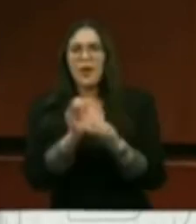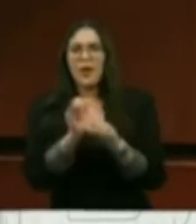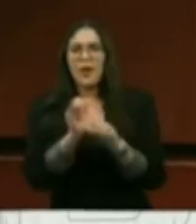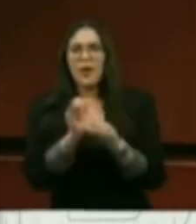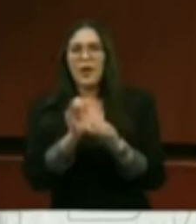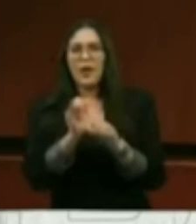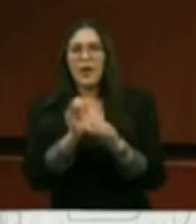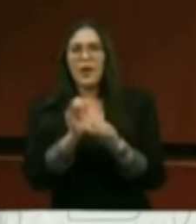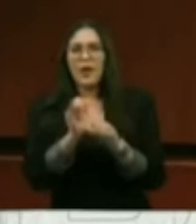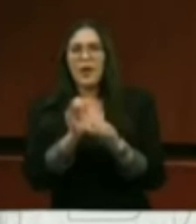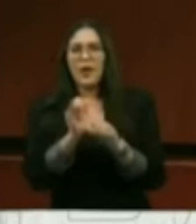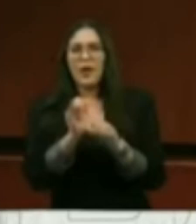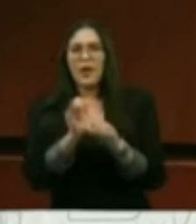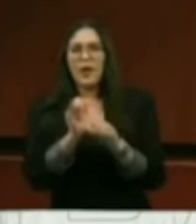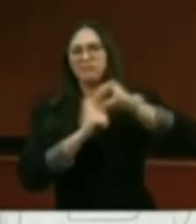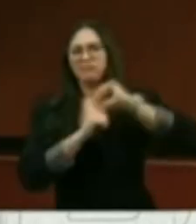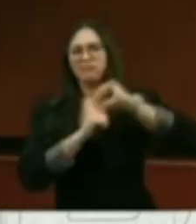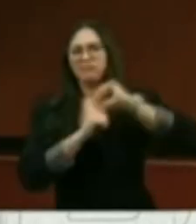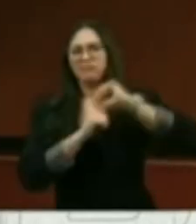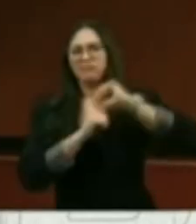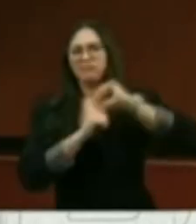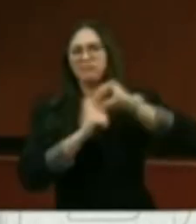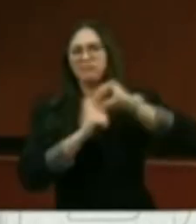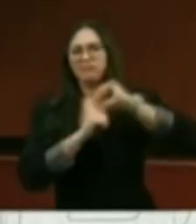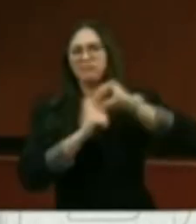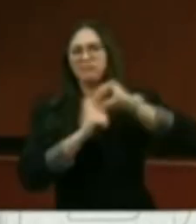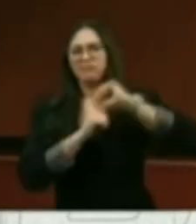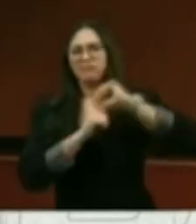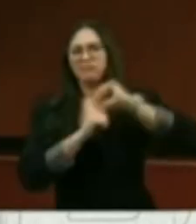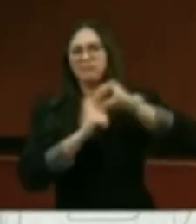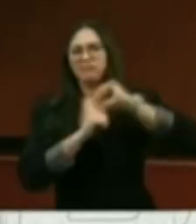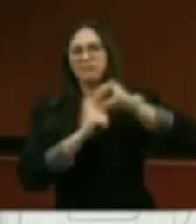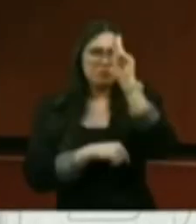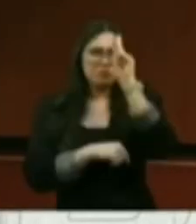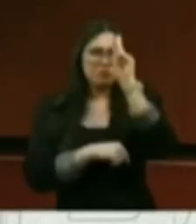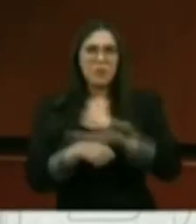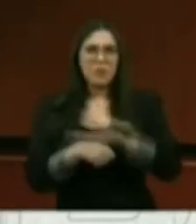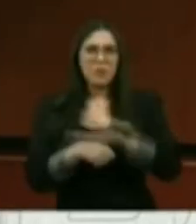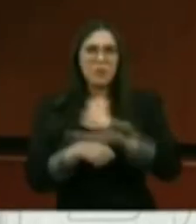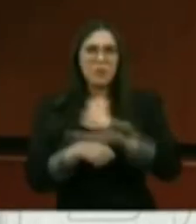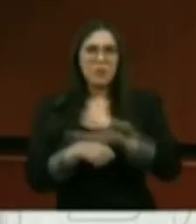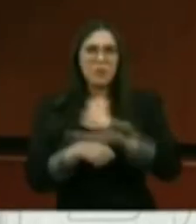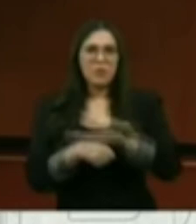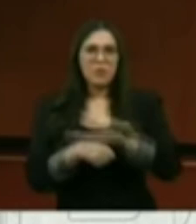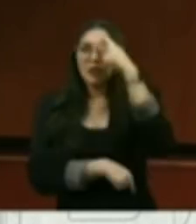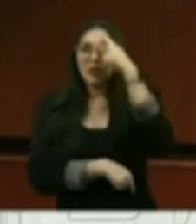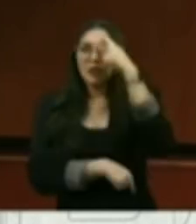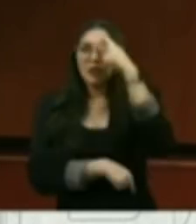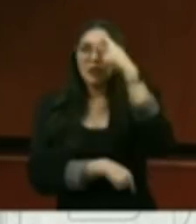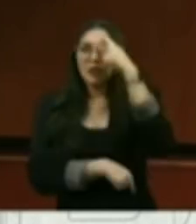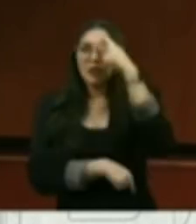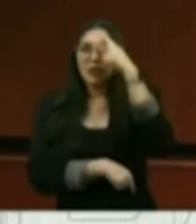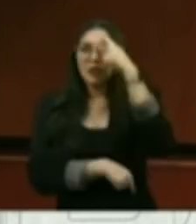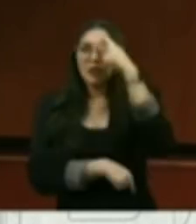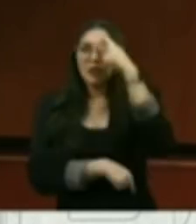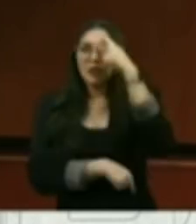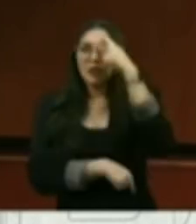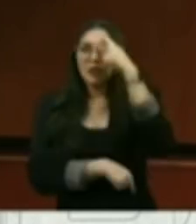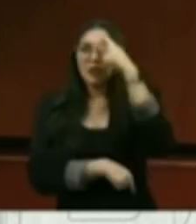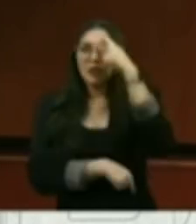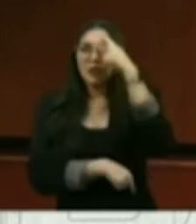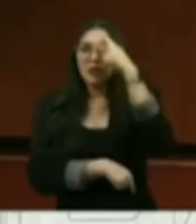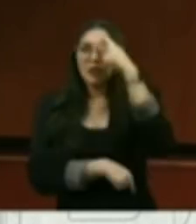logran alcanzar. Por eso les va como les va en las elecciones en México, por mentirosos, por farsantes,